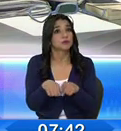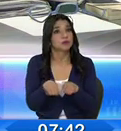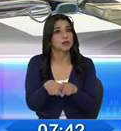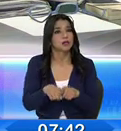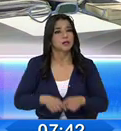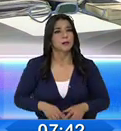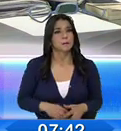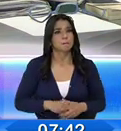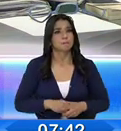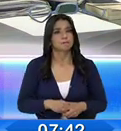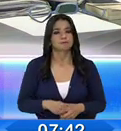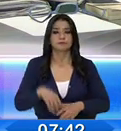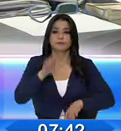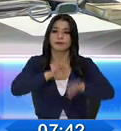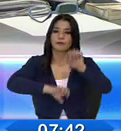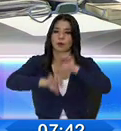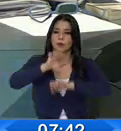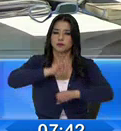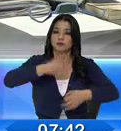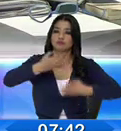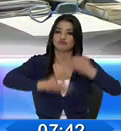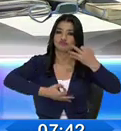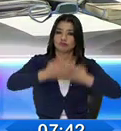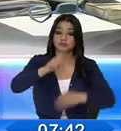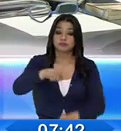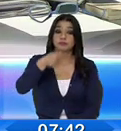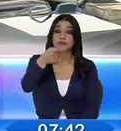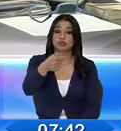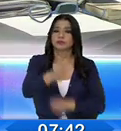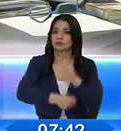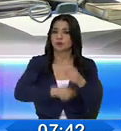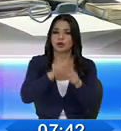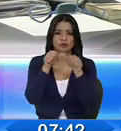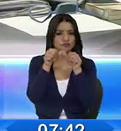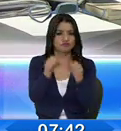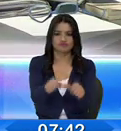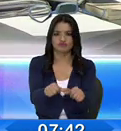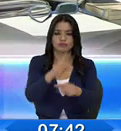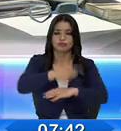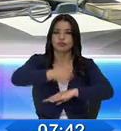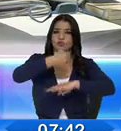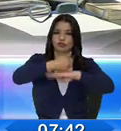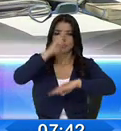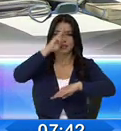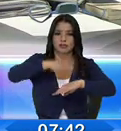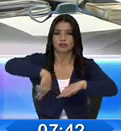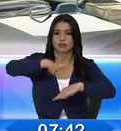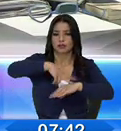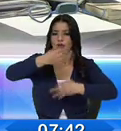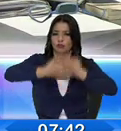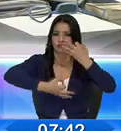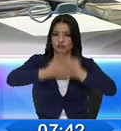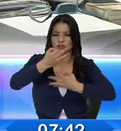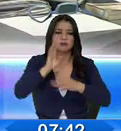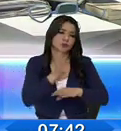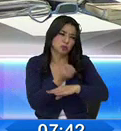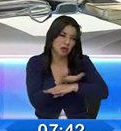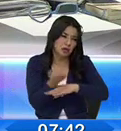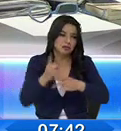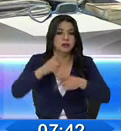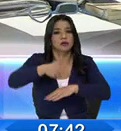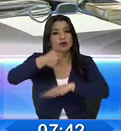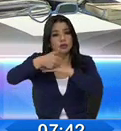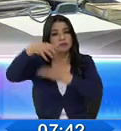en la evaluación de la justicia que el próximo año va a seguir a elegirse la corte nacional como sugerencia las cortes provinciales